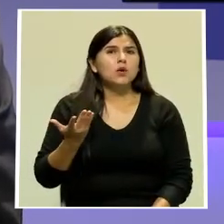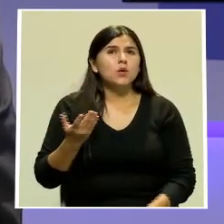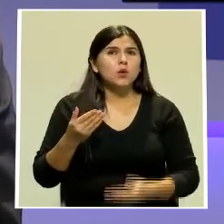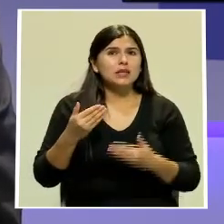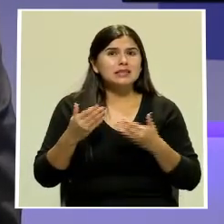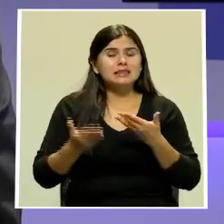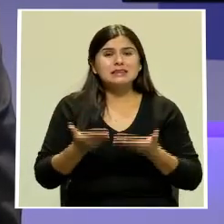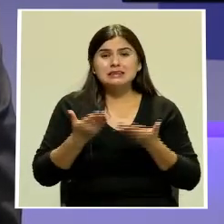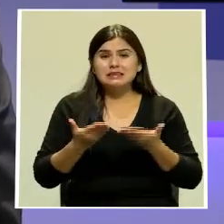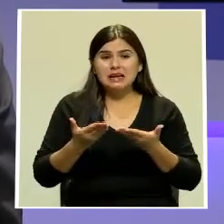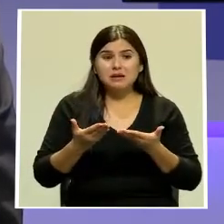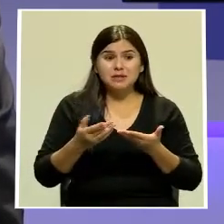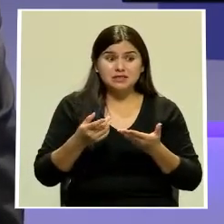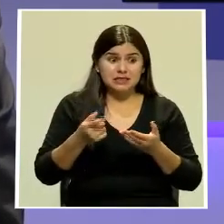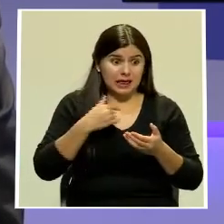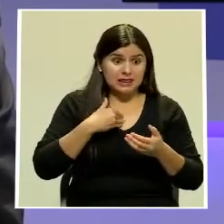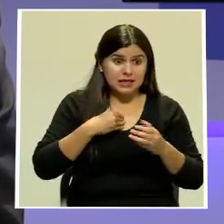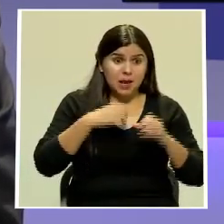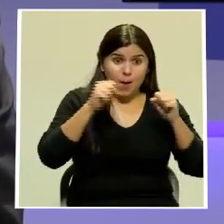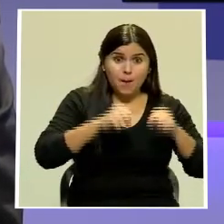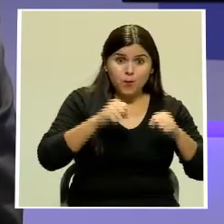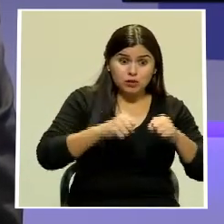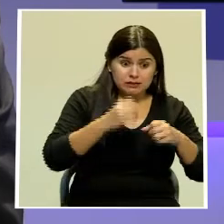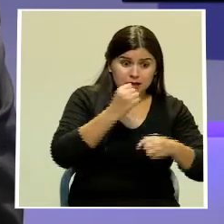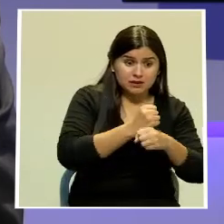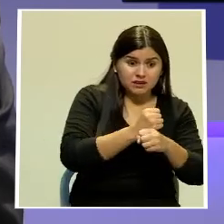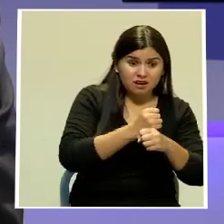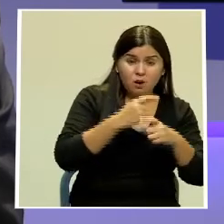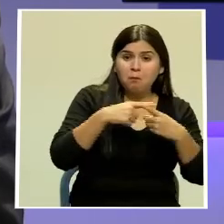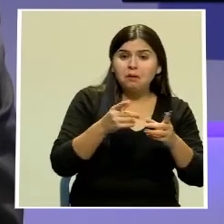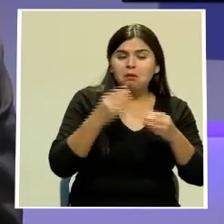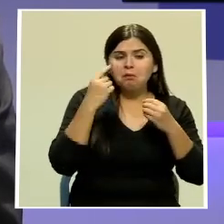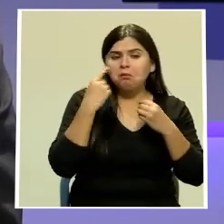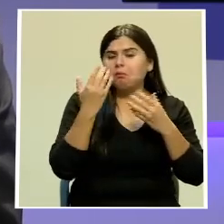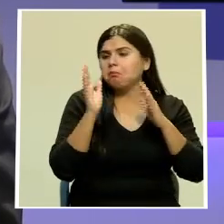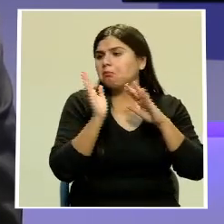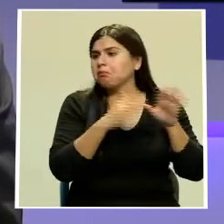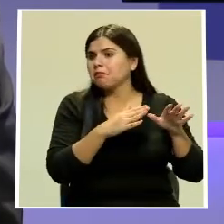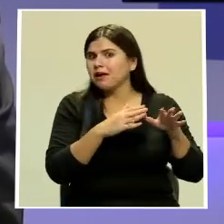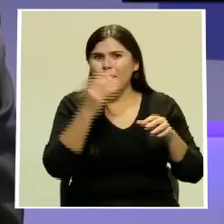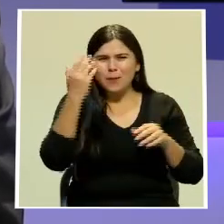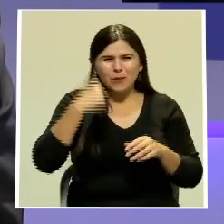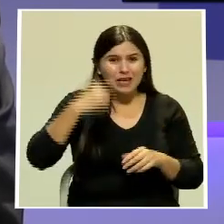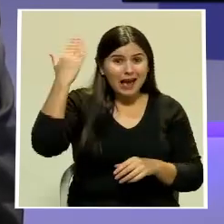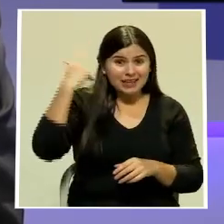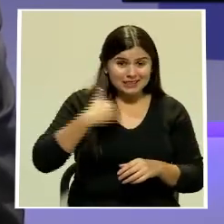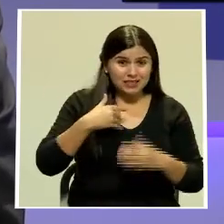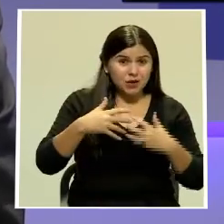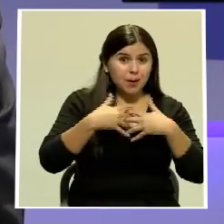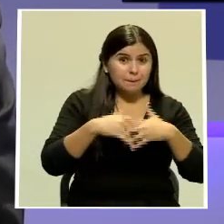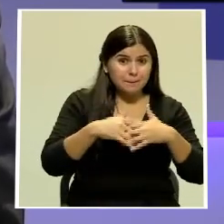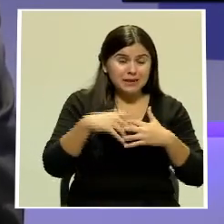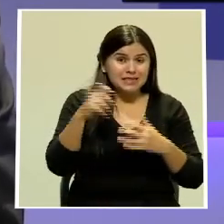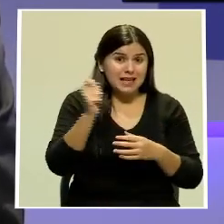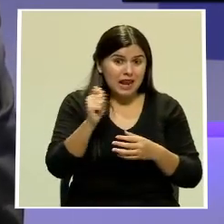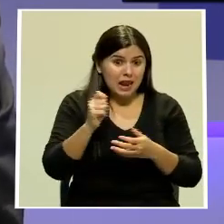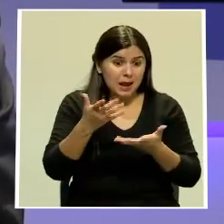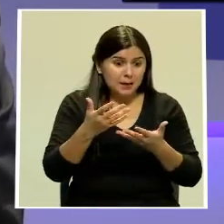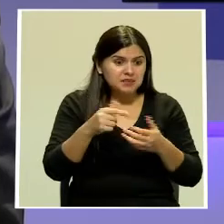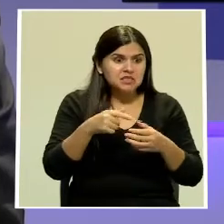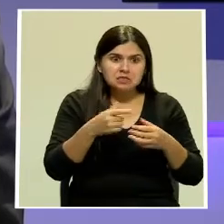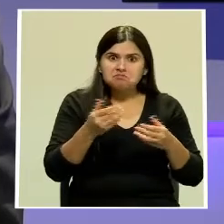posibilidades de empleo que se tenían. En el Cantón de Corredores puntualmente se tenía una fábrica de lápices, Maderín Eco, una zona franca, generaba